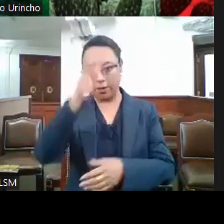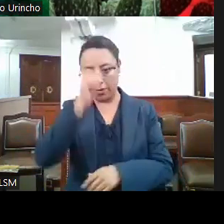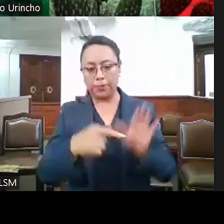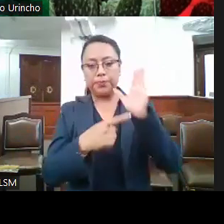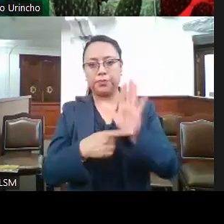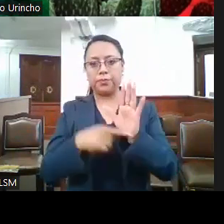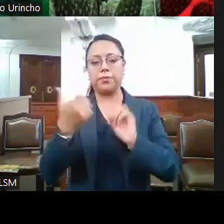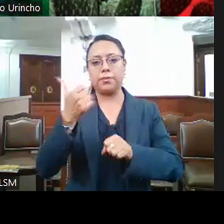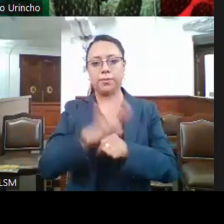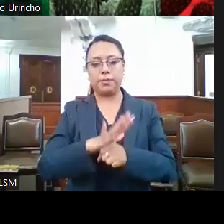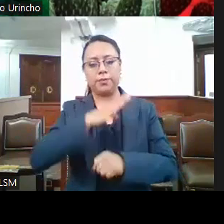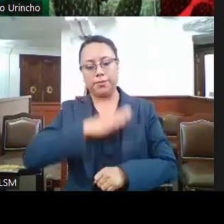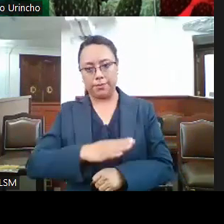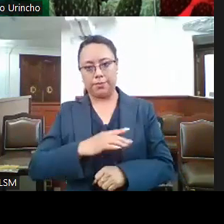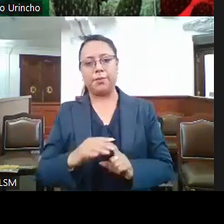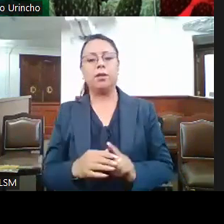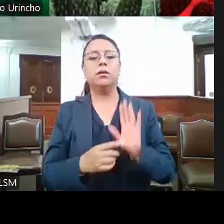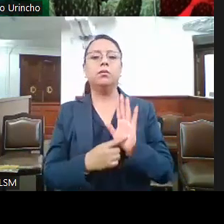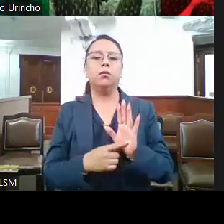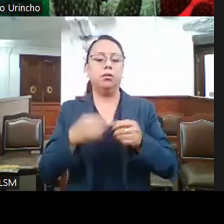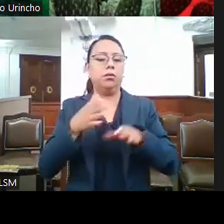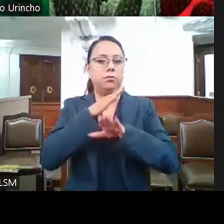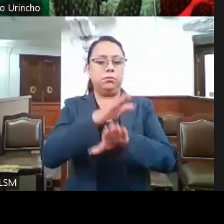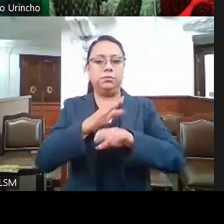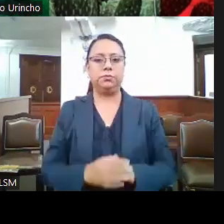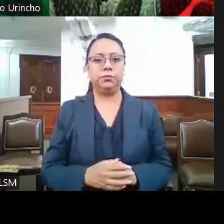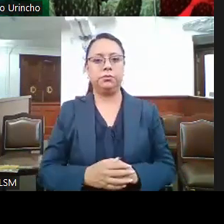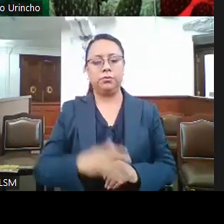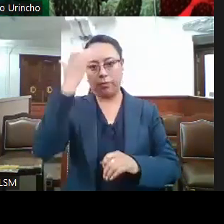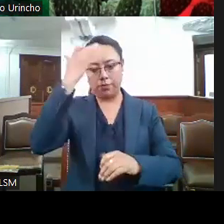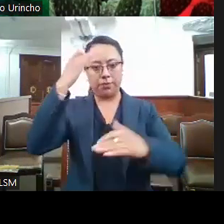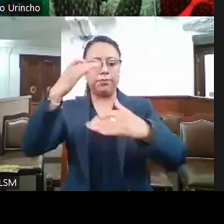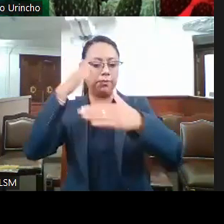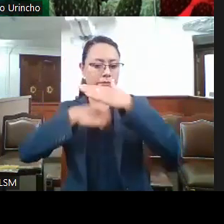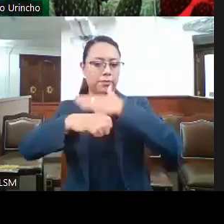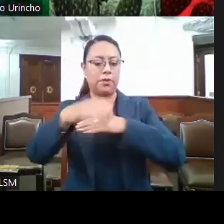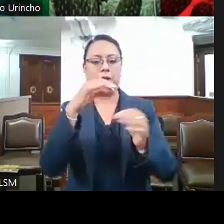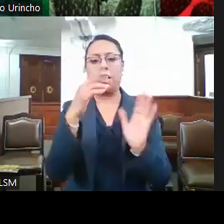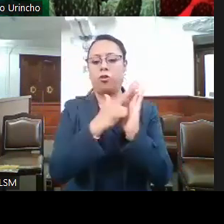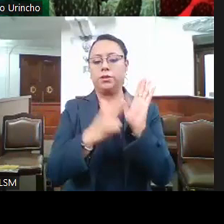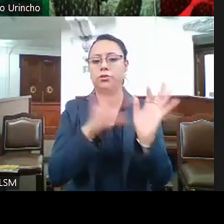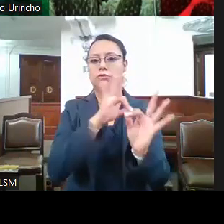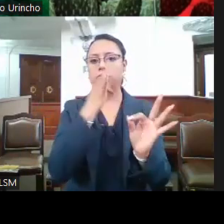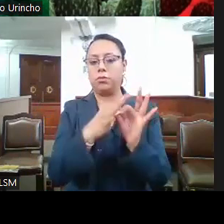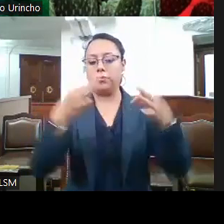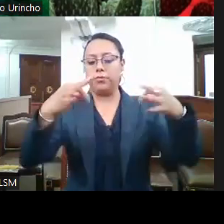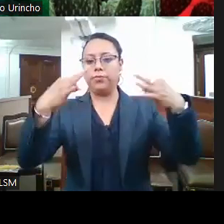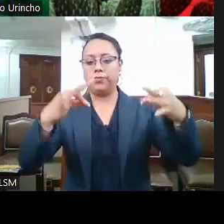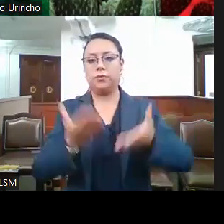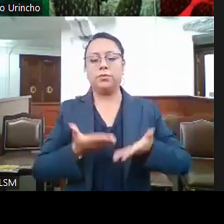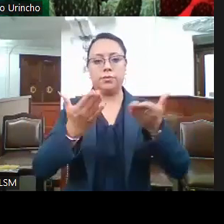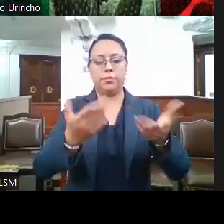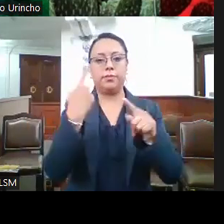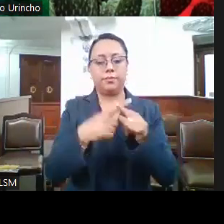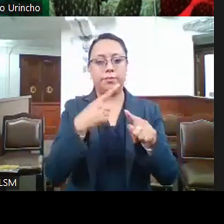de Administración y Procuración de Justicia referente a la etapa de validación de cumplimiento de requisitos y documentación proporcionada por